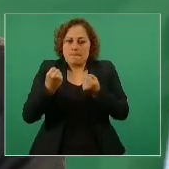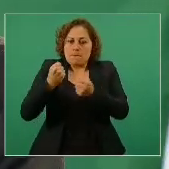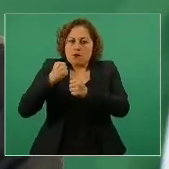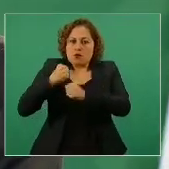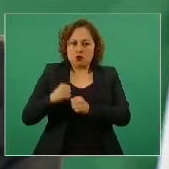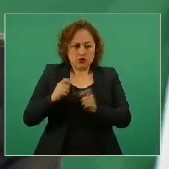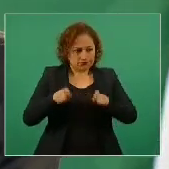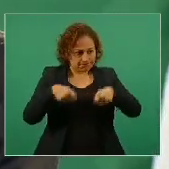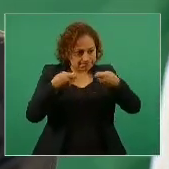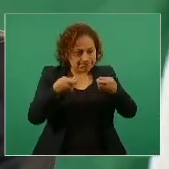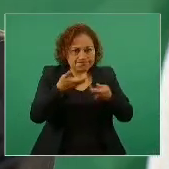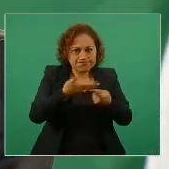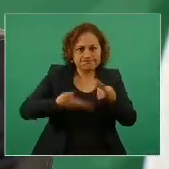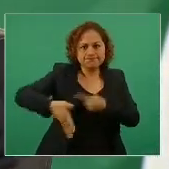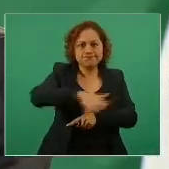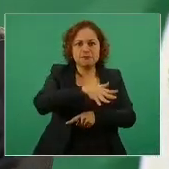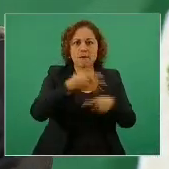Democracia.